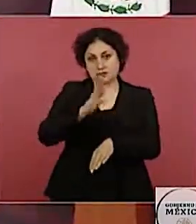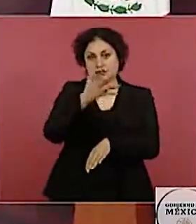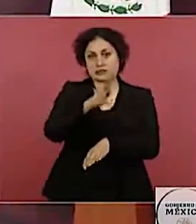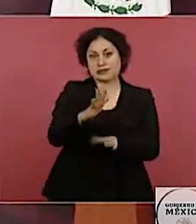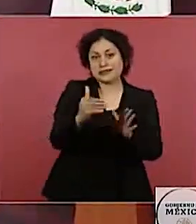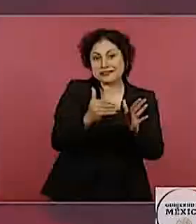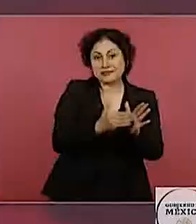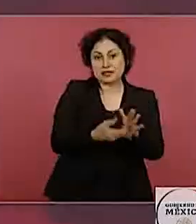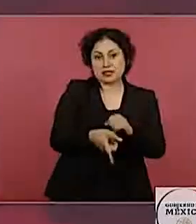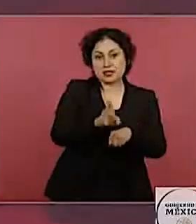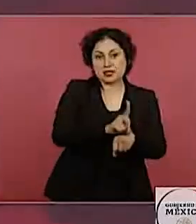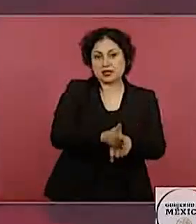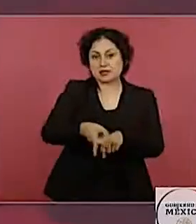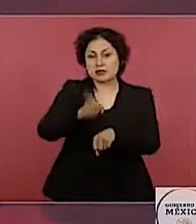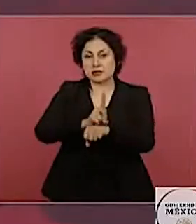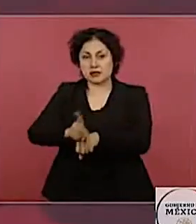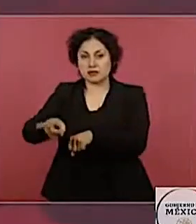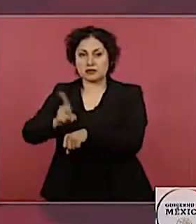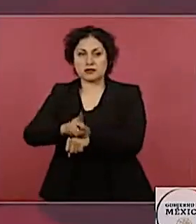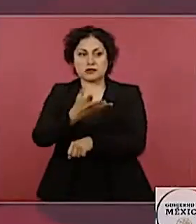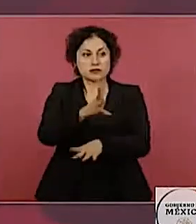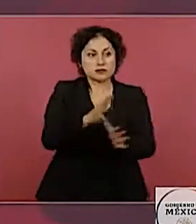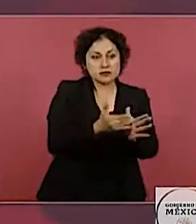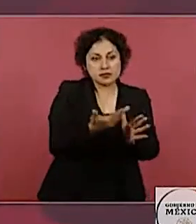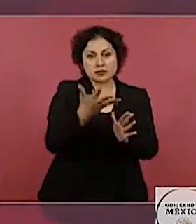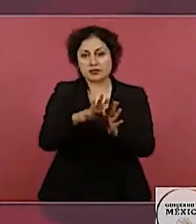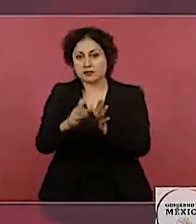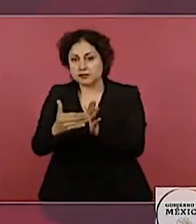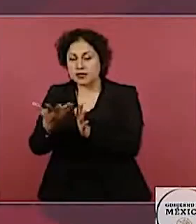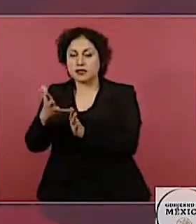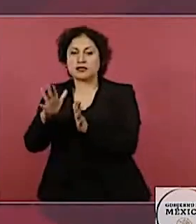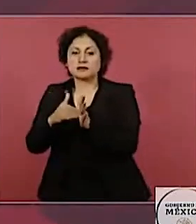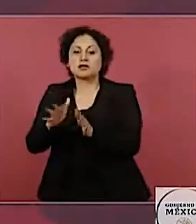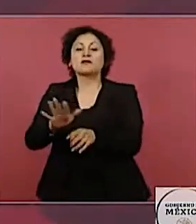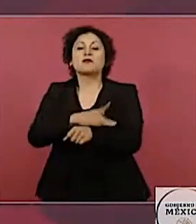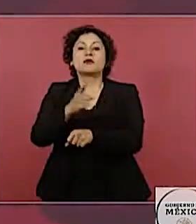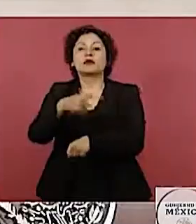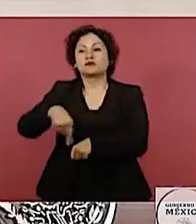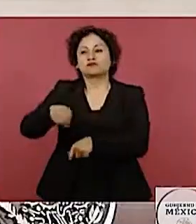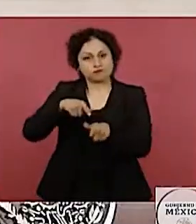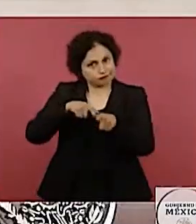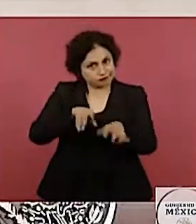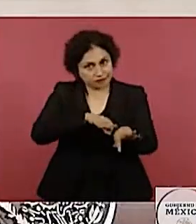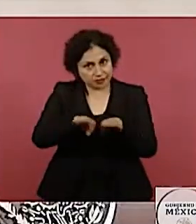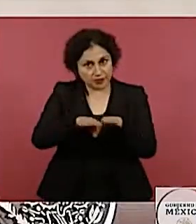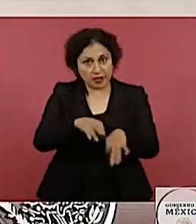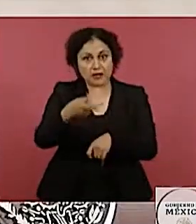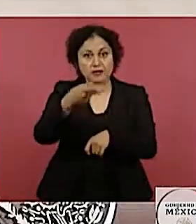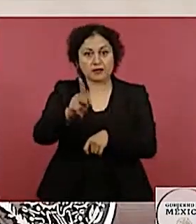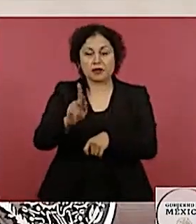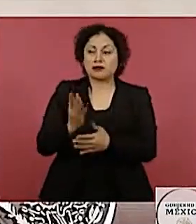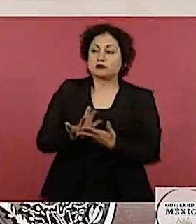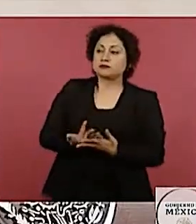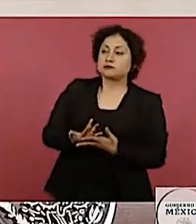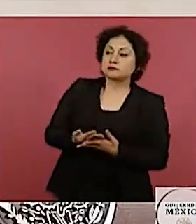porque se está trabajando pero no vamos a esperar a que esté el censo